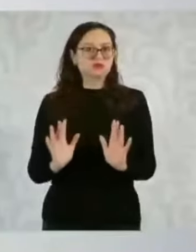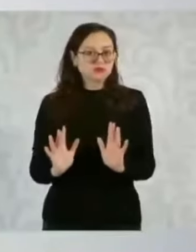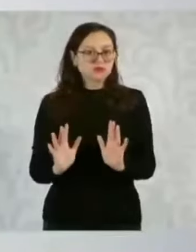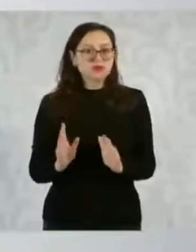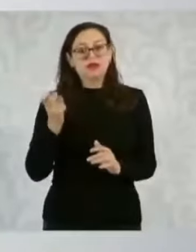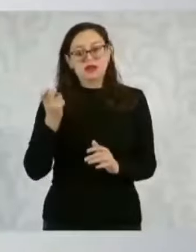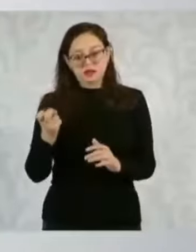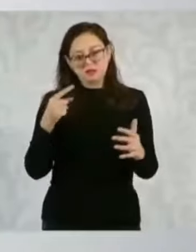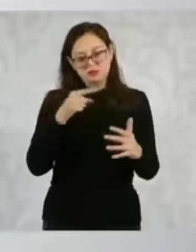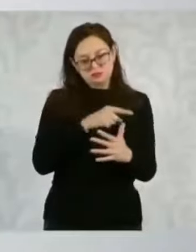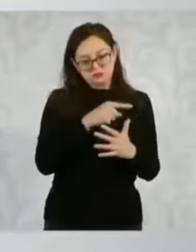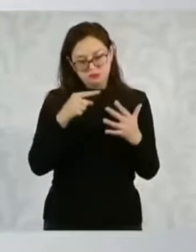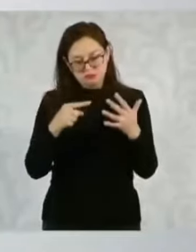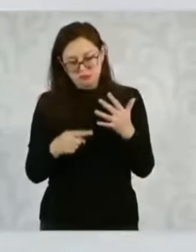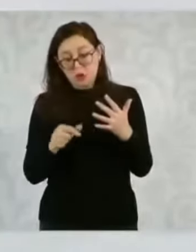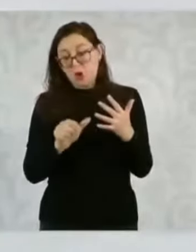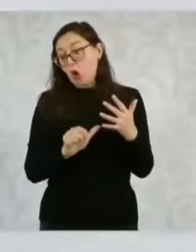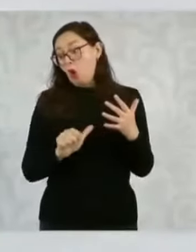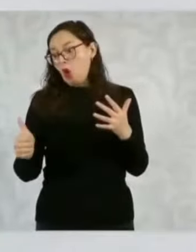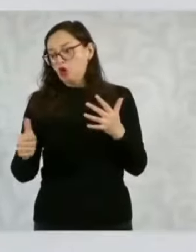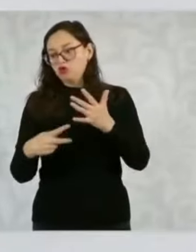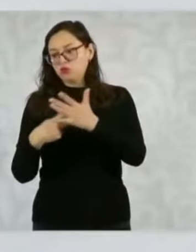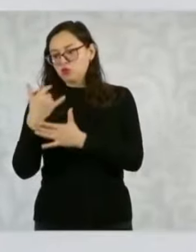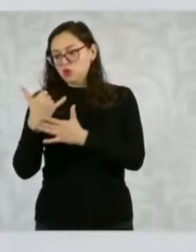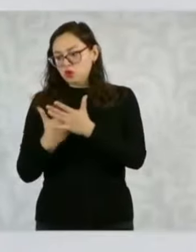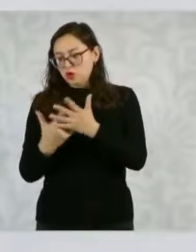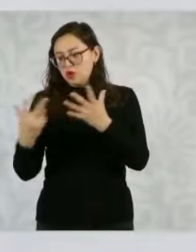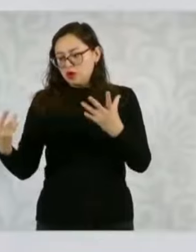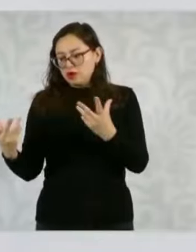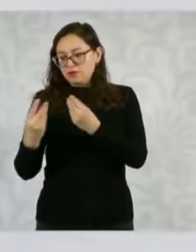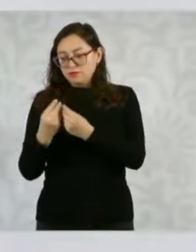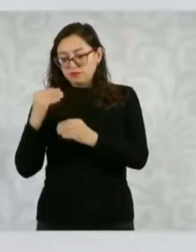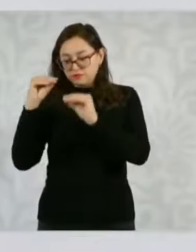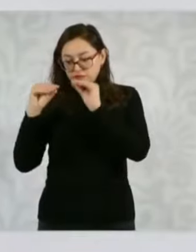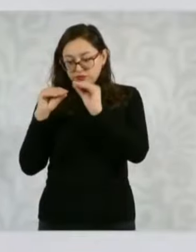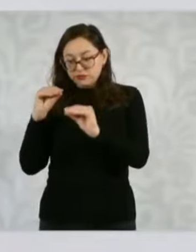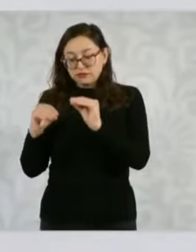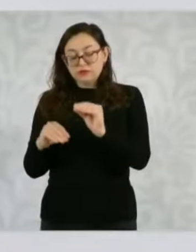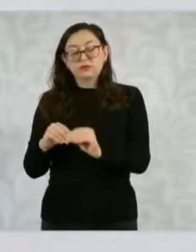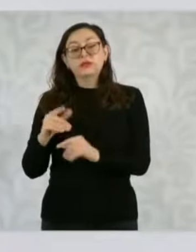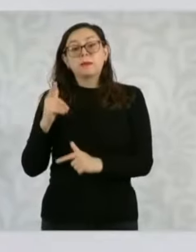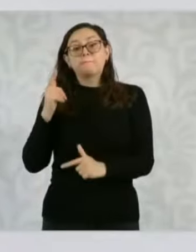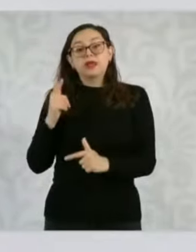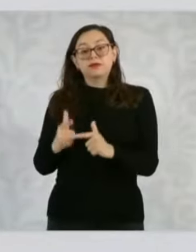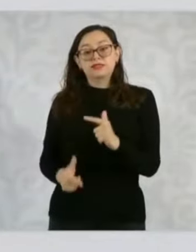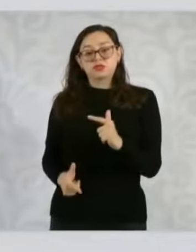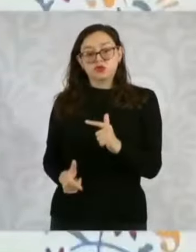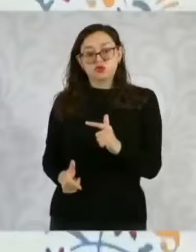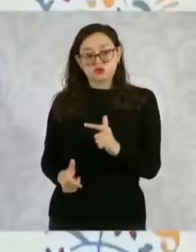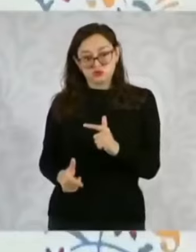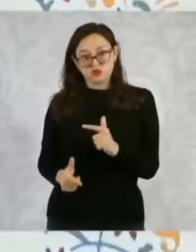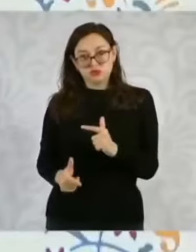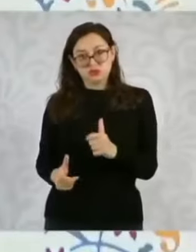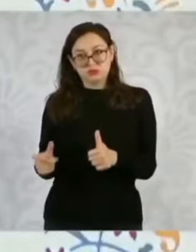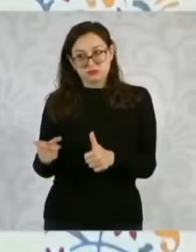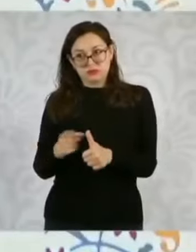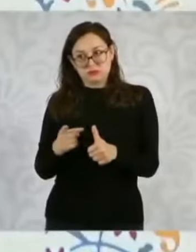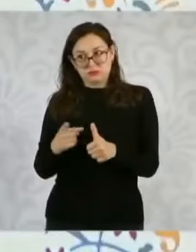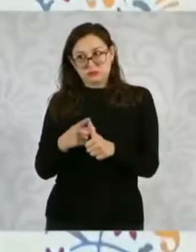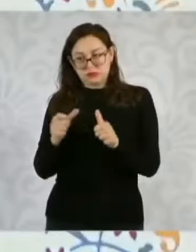medidas que refuerzan precisamente el programa de prevención y atención primaria harán un cambio